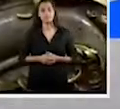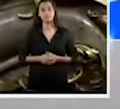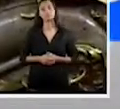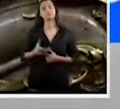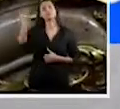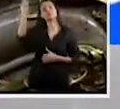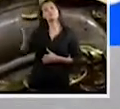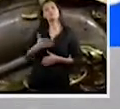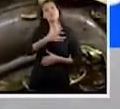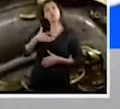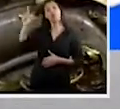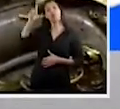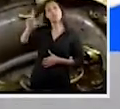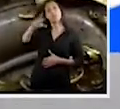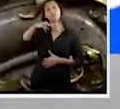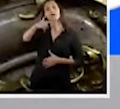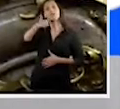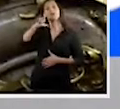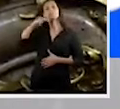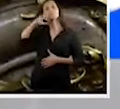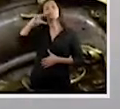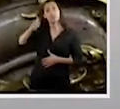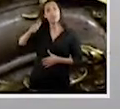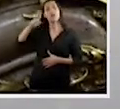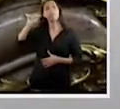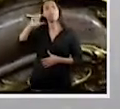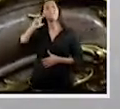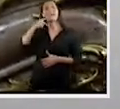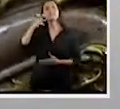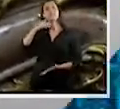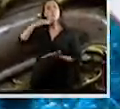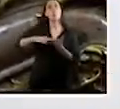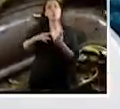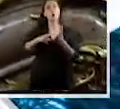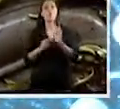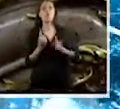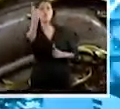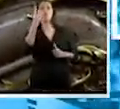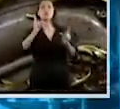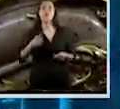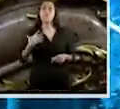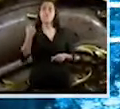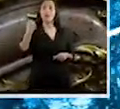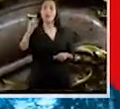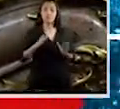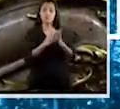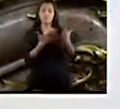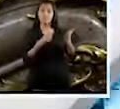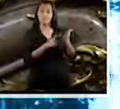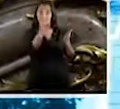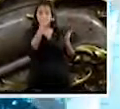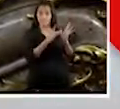forma de digamos nosotros alguna manera seguimos vendiendo pero sin precio bueno que es lo que es lo que pasa no